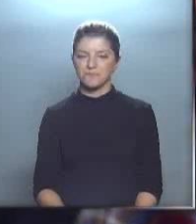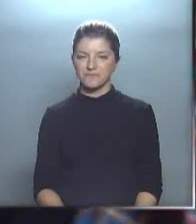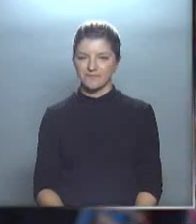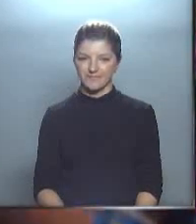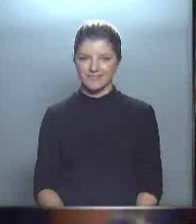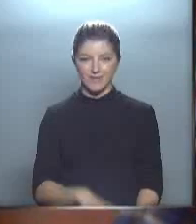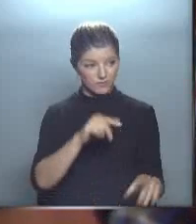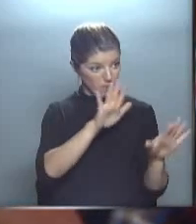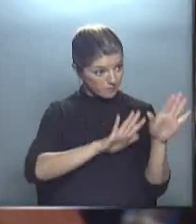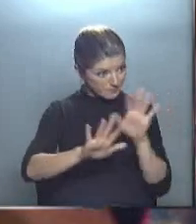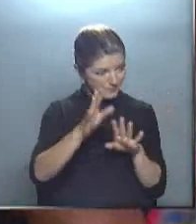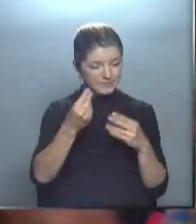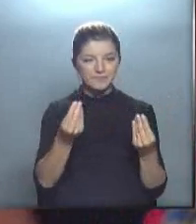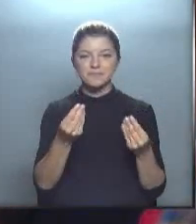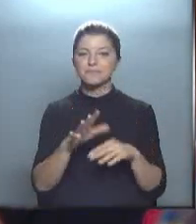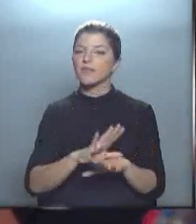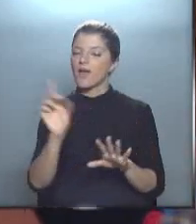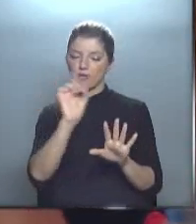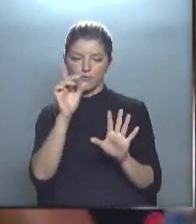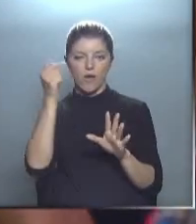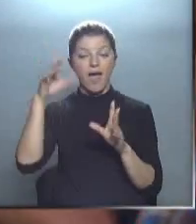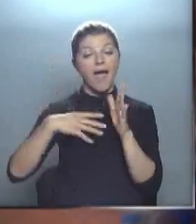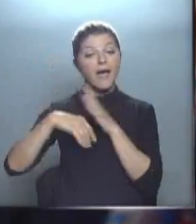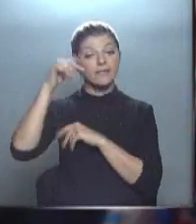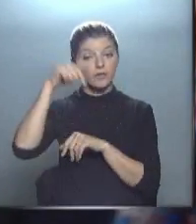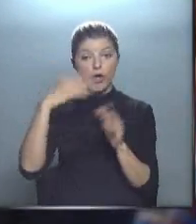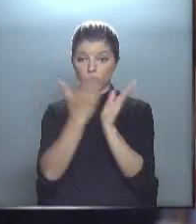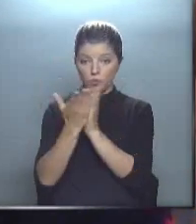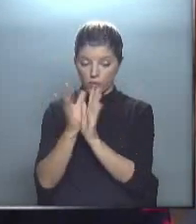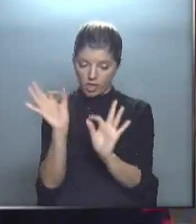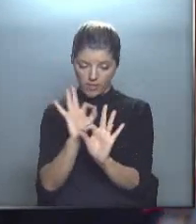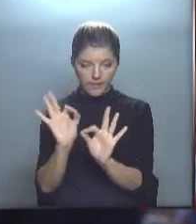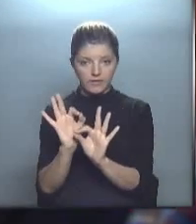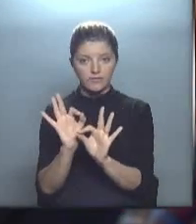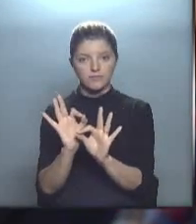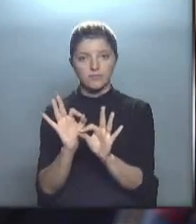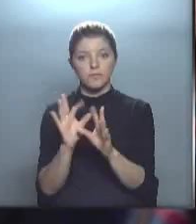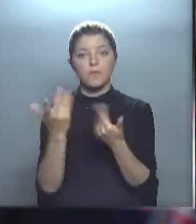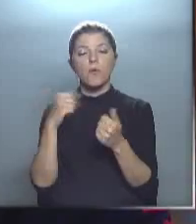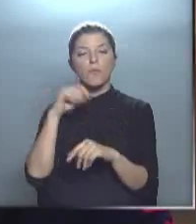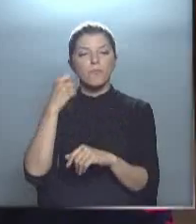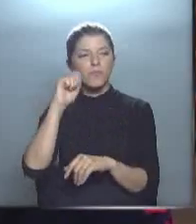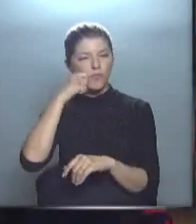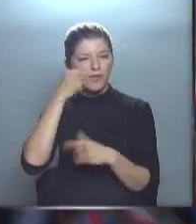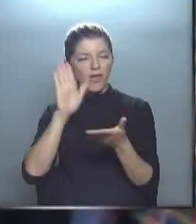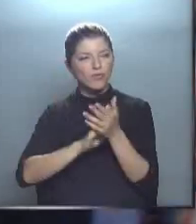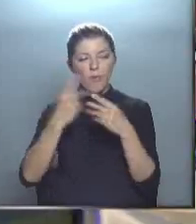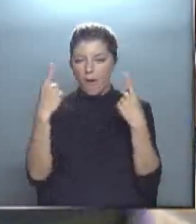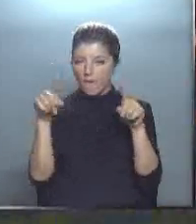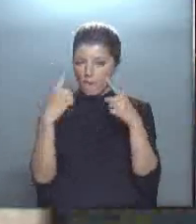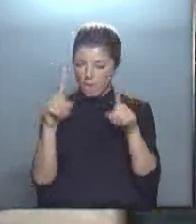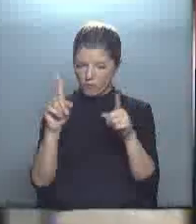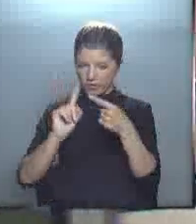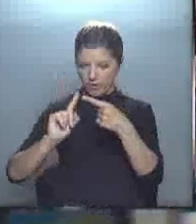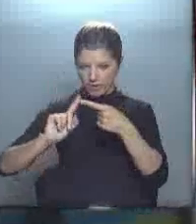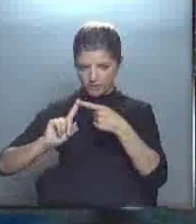Se está preparando, a ver. No, por ahora no estoy estudiando ninguna carrera, pero me gustaría estar en el tema de la música. A ver,